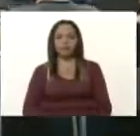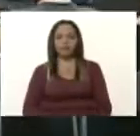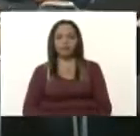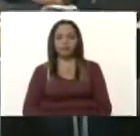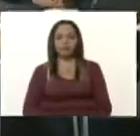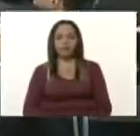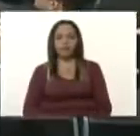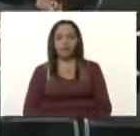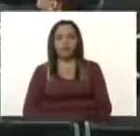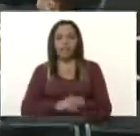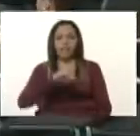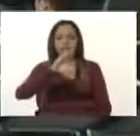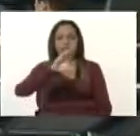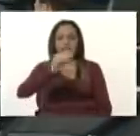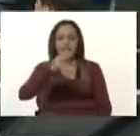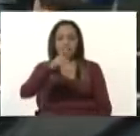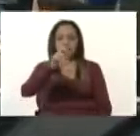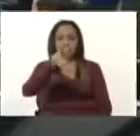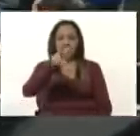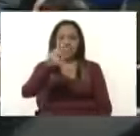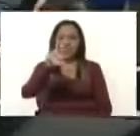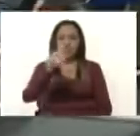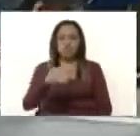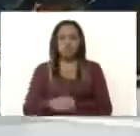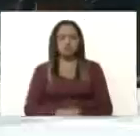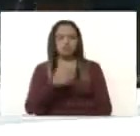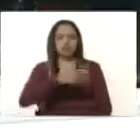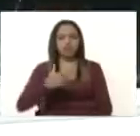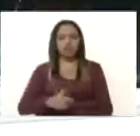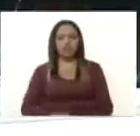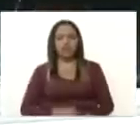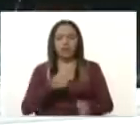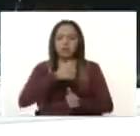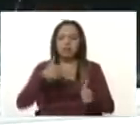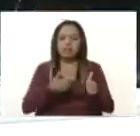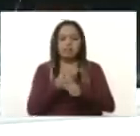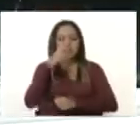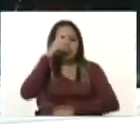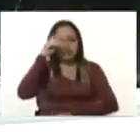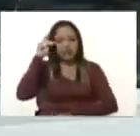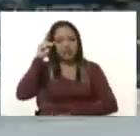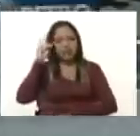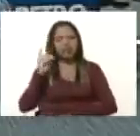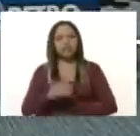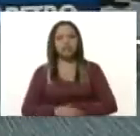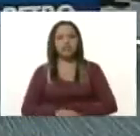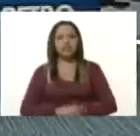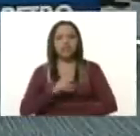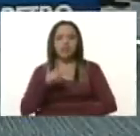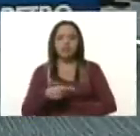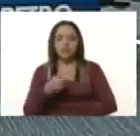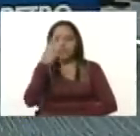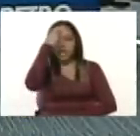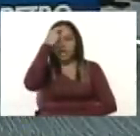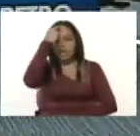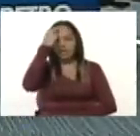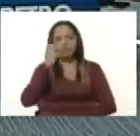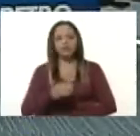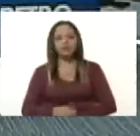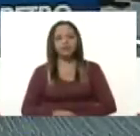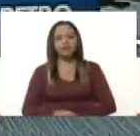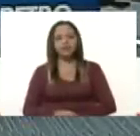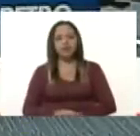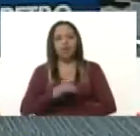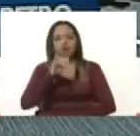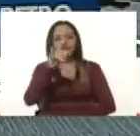en máximo cargo de la principal industria del país, compañera vicepresidenta, compañero Tarek